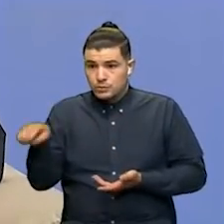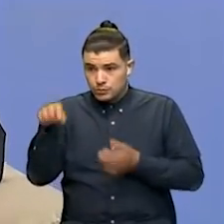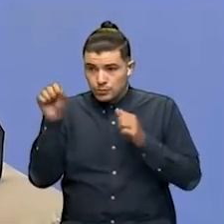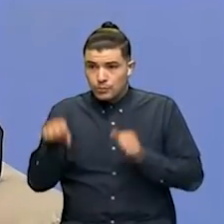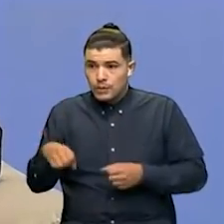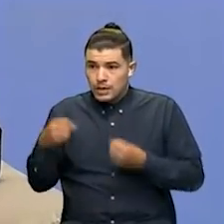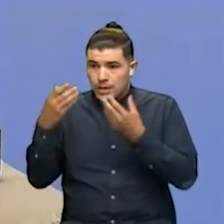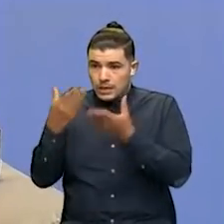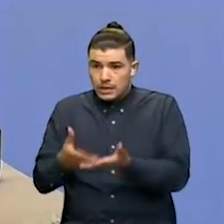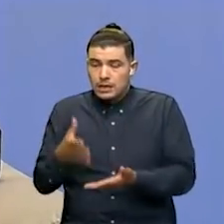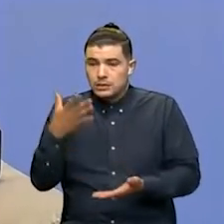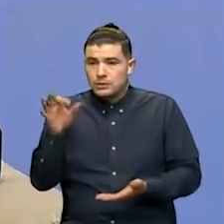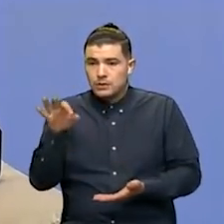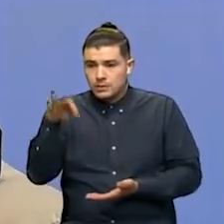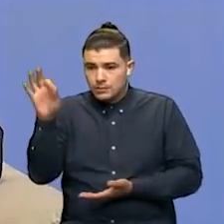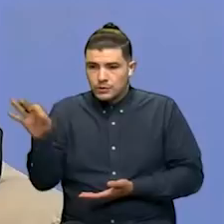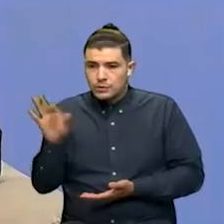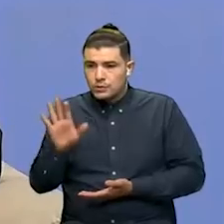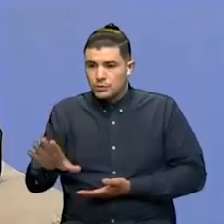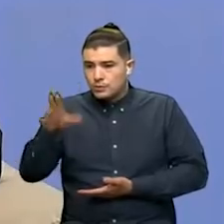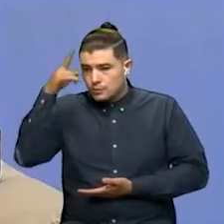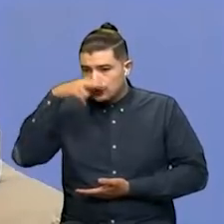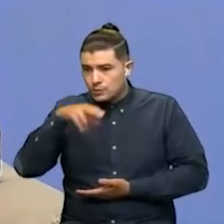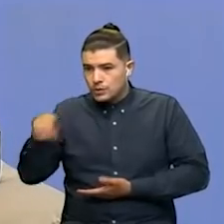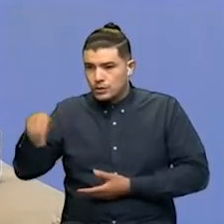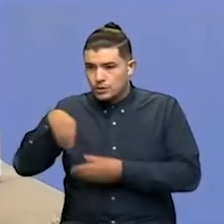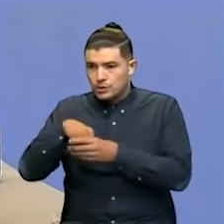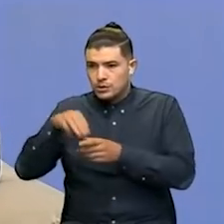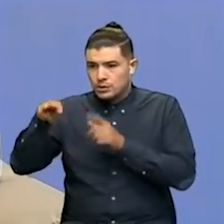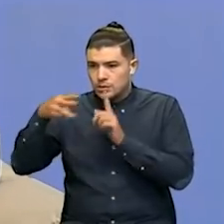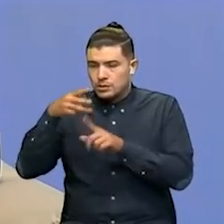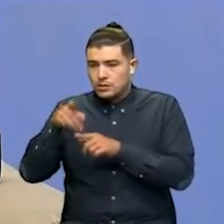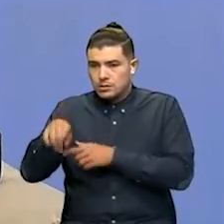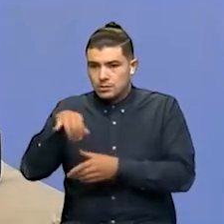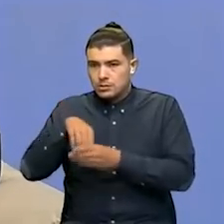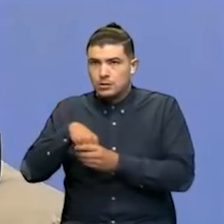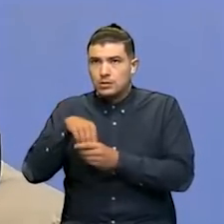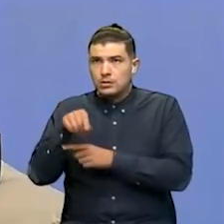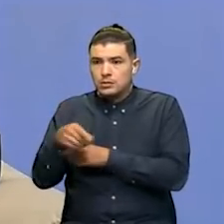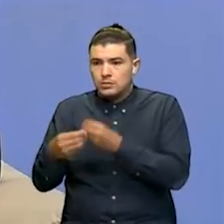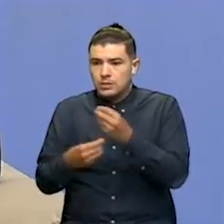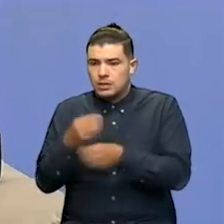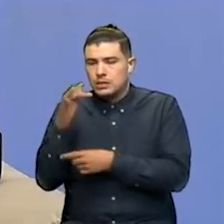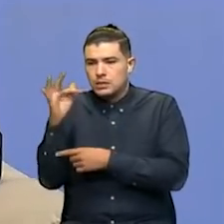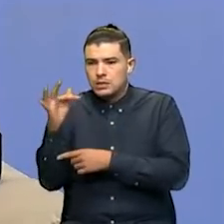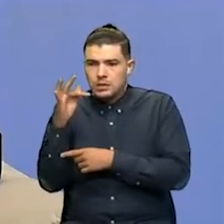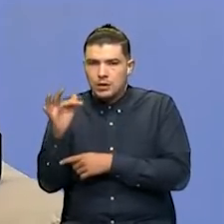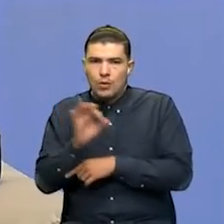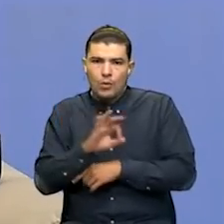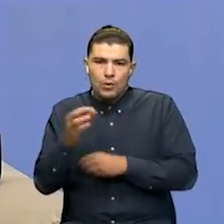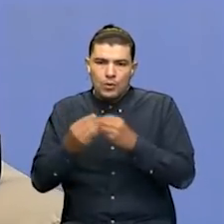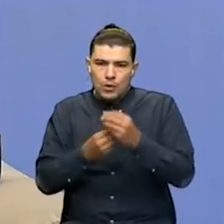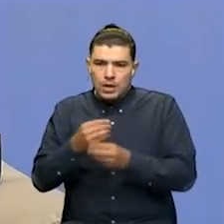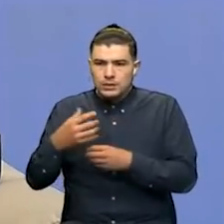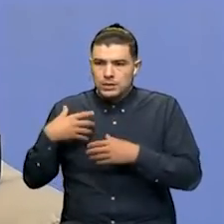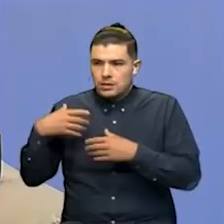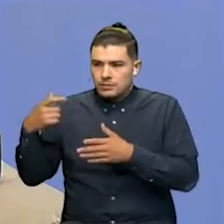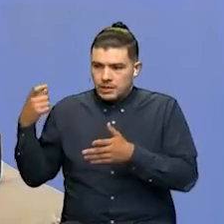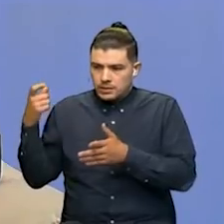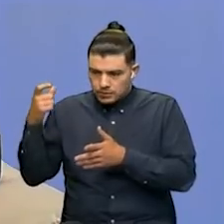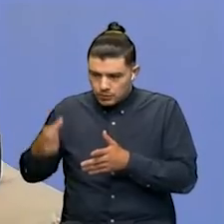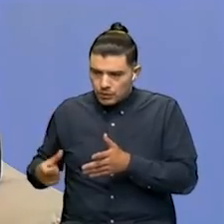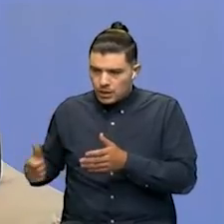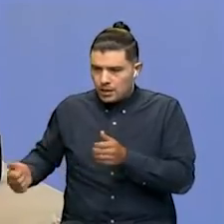dejar ese 50% al hijo que está en el tercer piso. Lo hace por testamento, lo hace con su apoderado de una